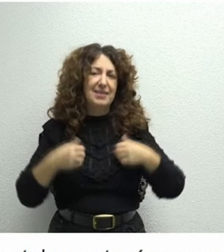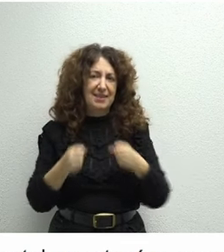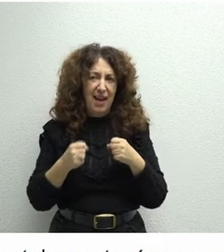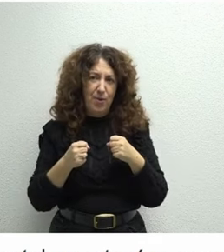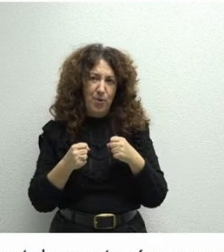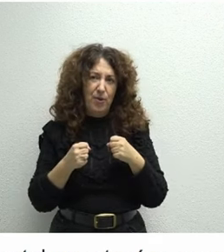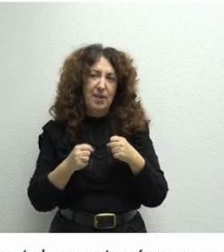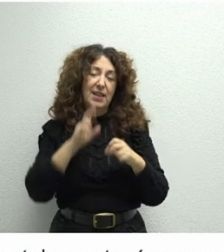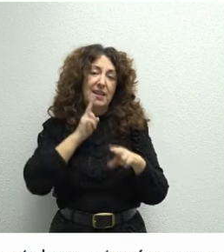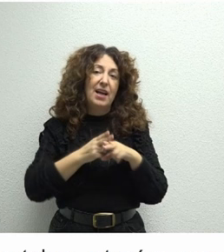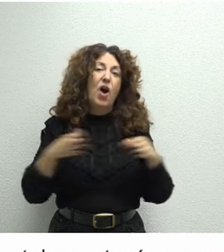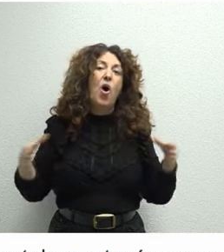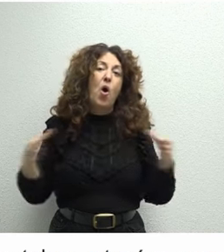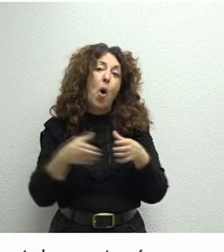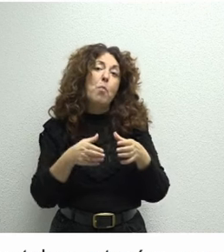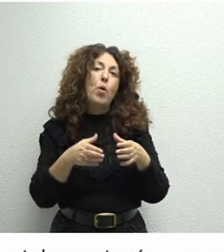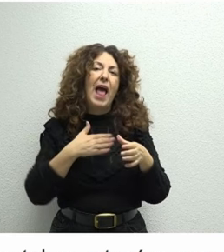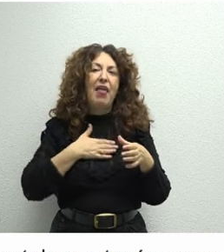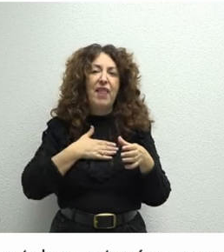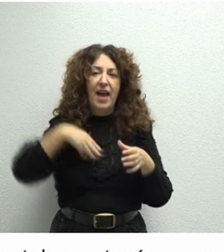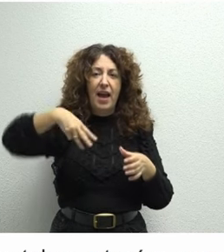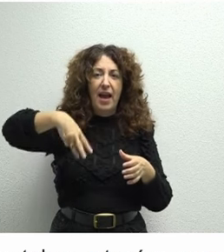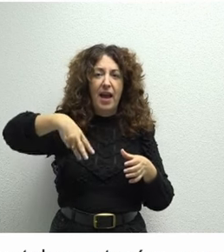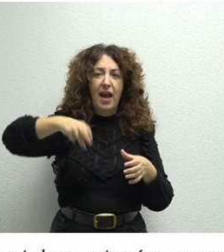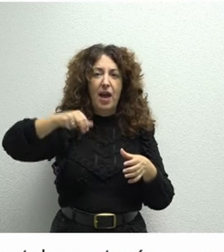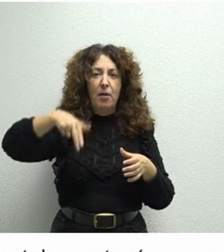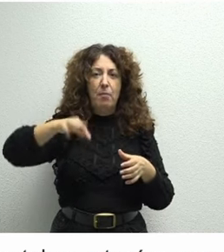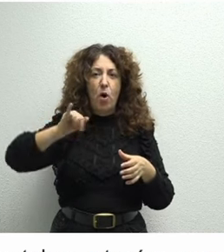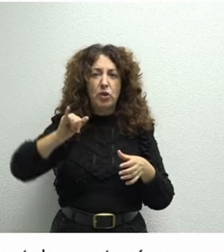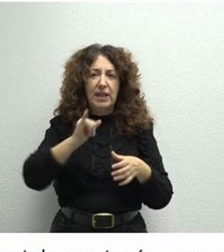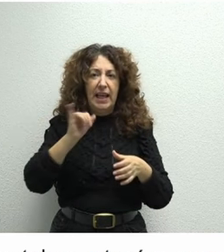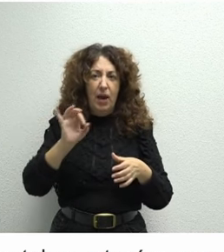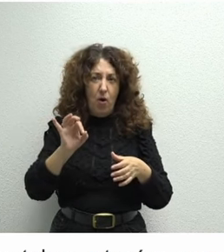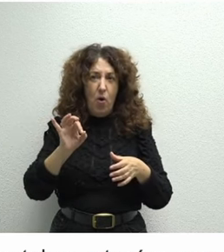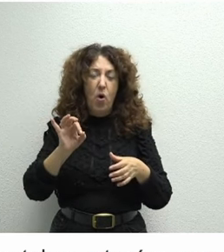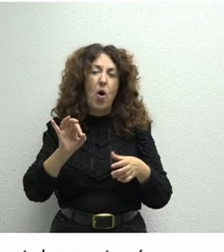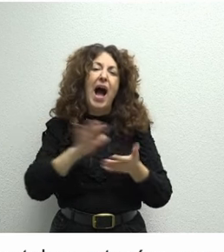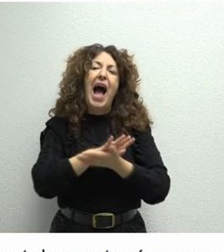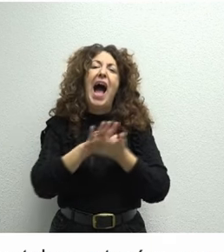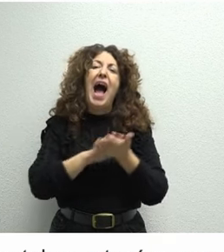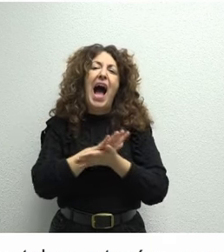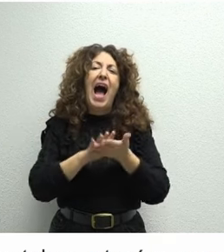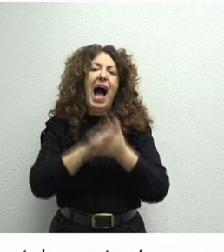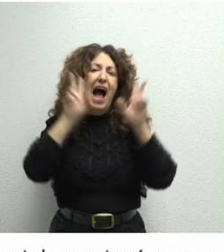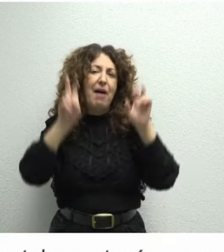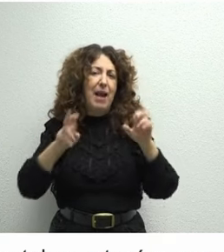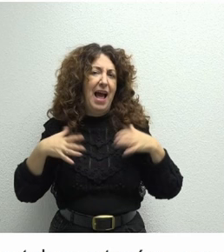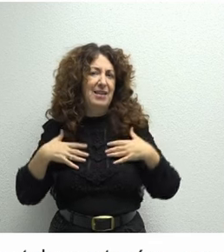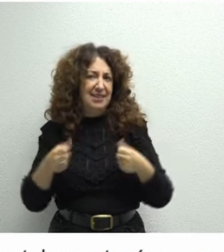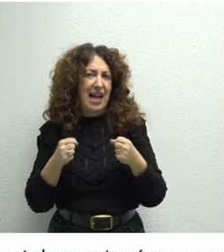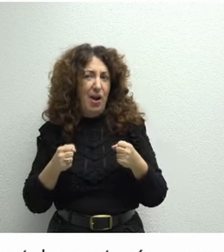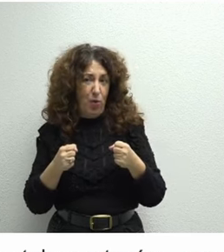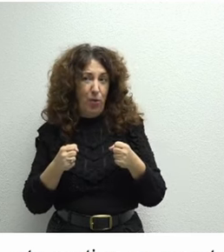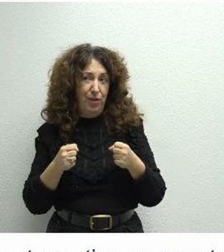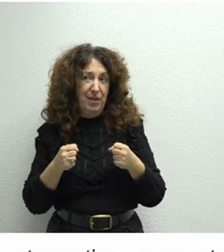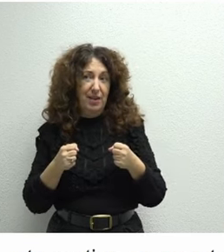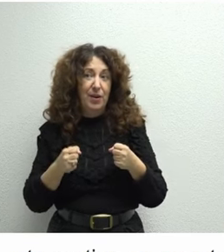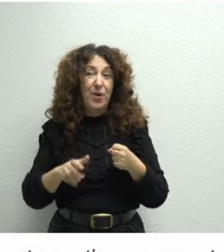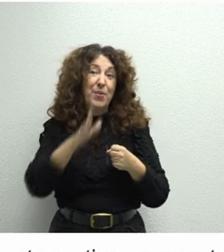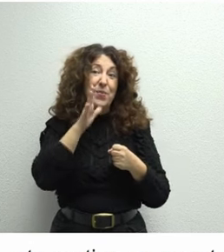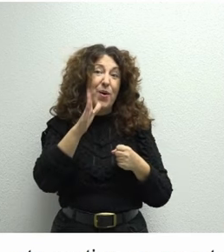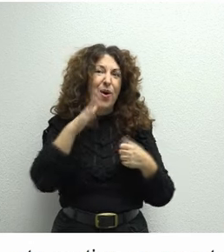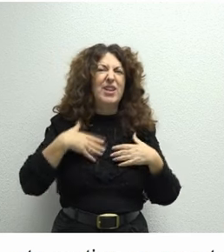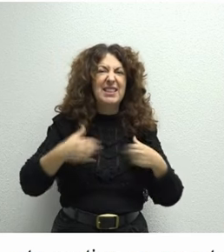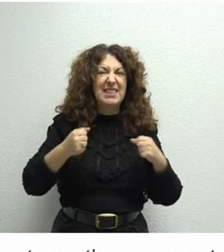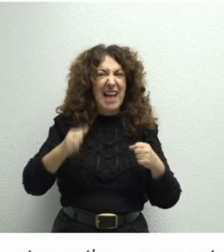bueno que lo llamamos la comunidad de Montijo haba habla sobre salud No porque entendiendo que que la lo que es la salud